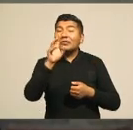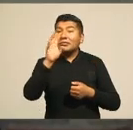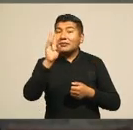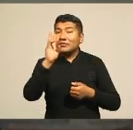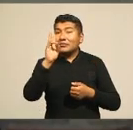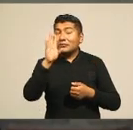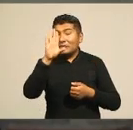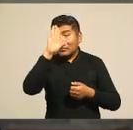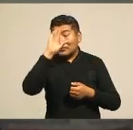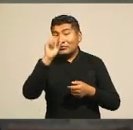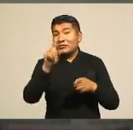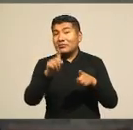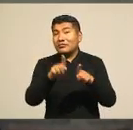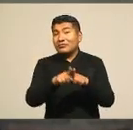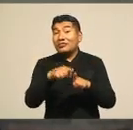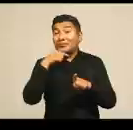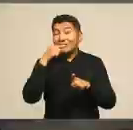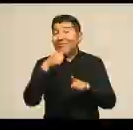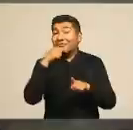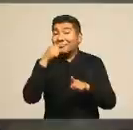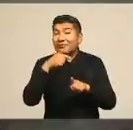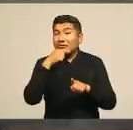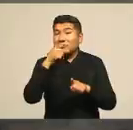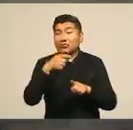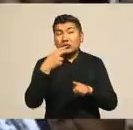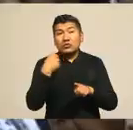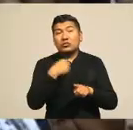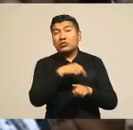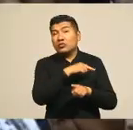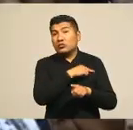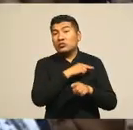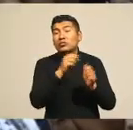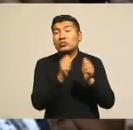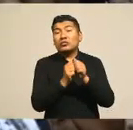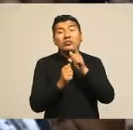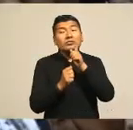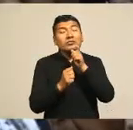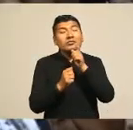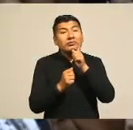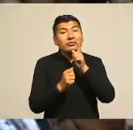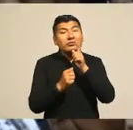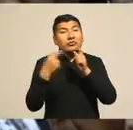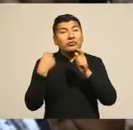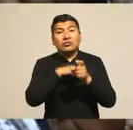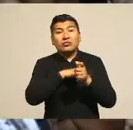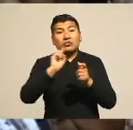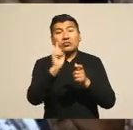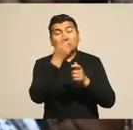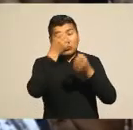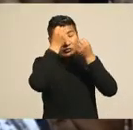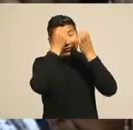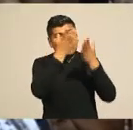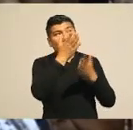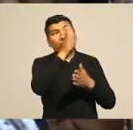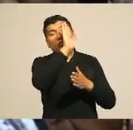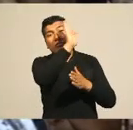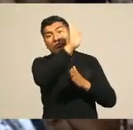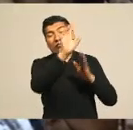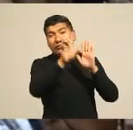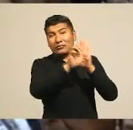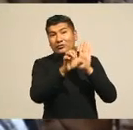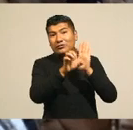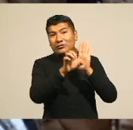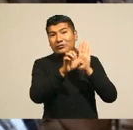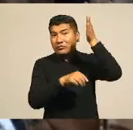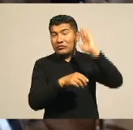hermanos, que decían: no, nosotros primero la ley de Dios. Nosotros primero